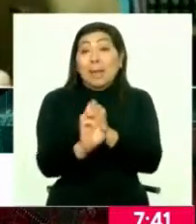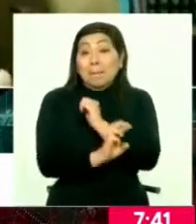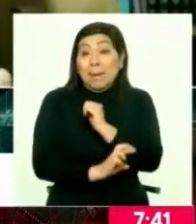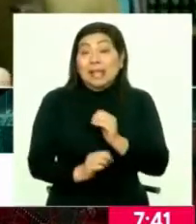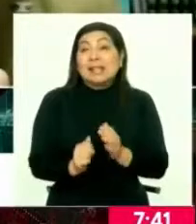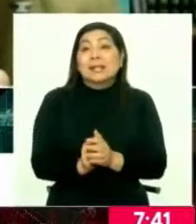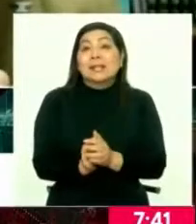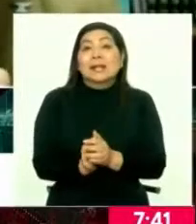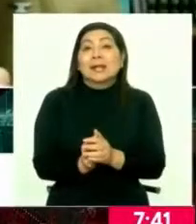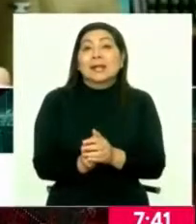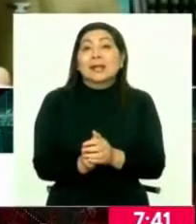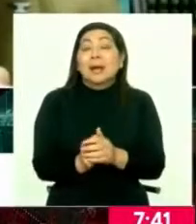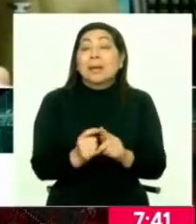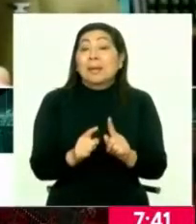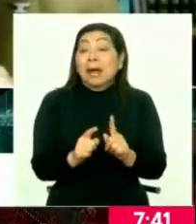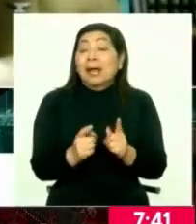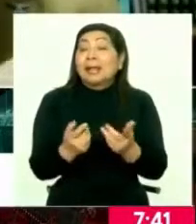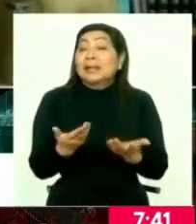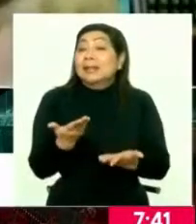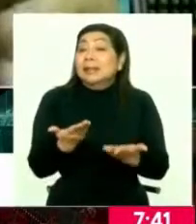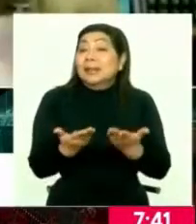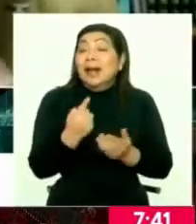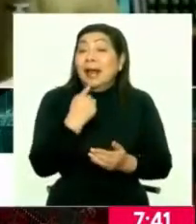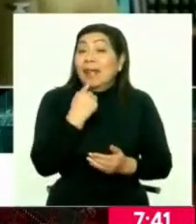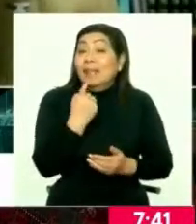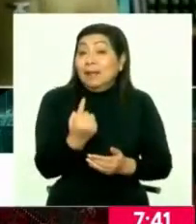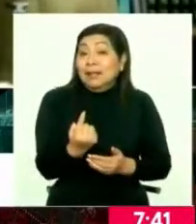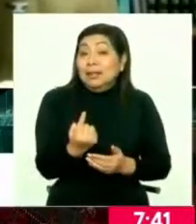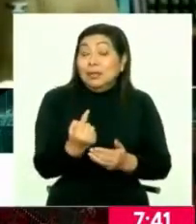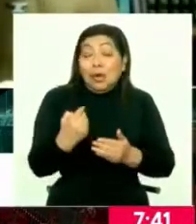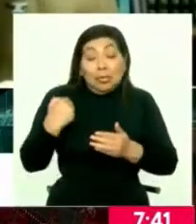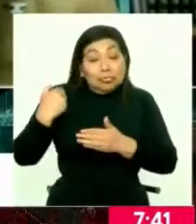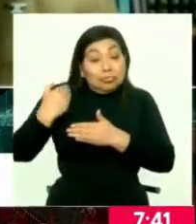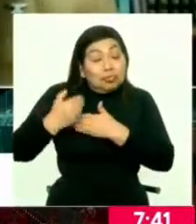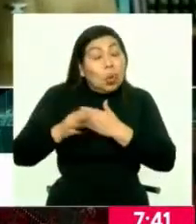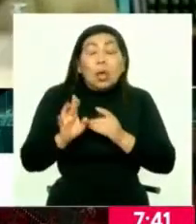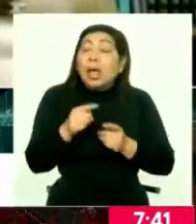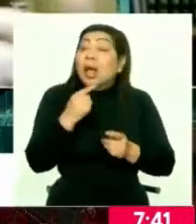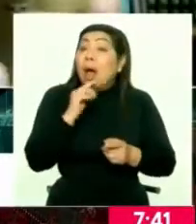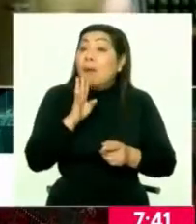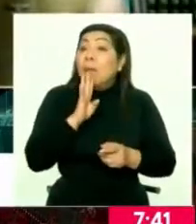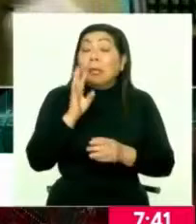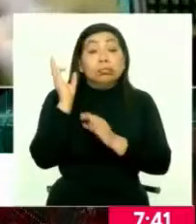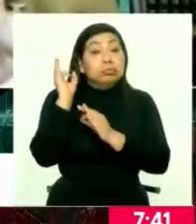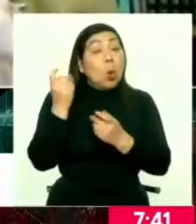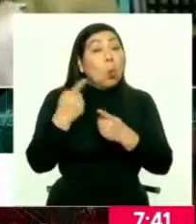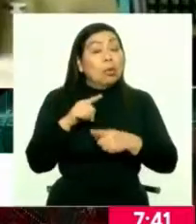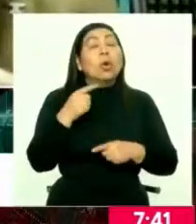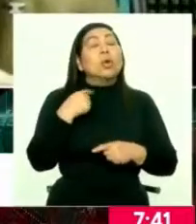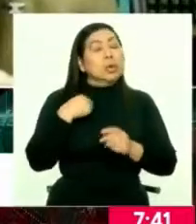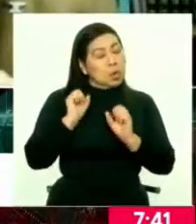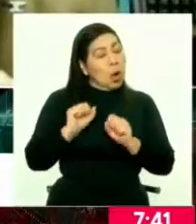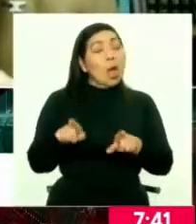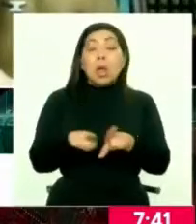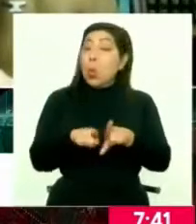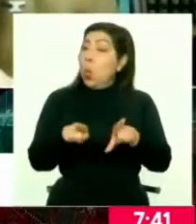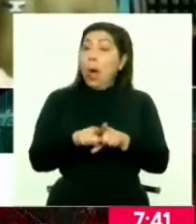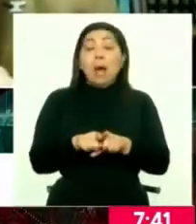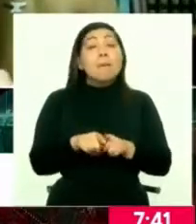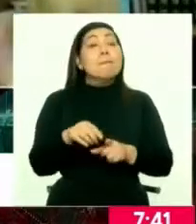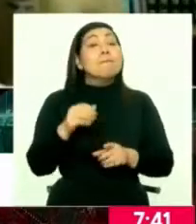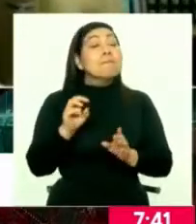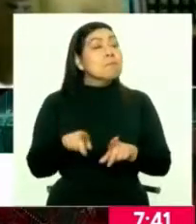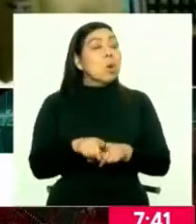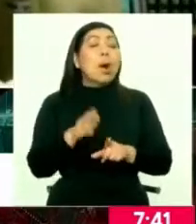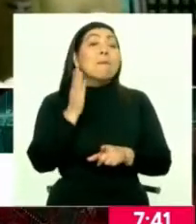han sido colonia? Él ha dicho que va a seguir la senda de su madre, que va a seguir